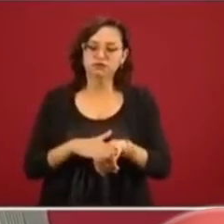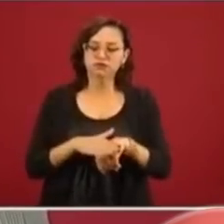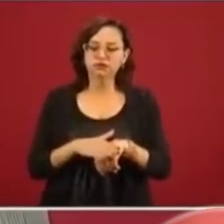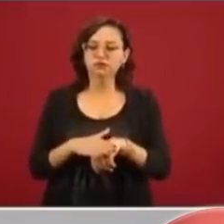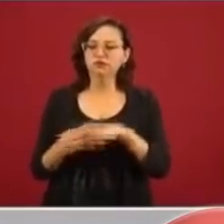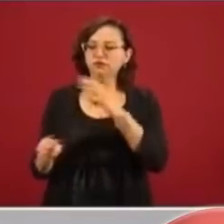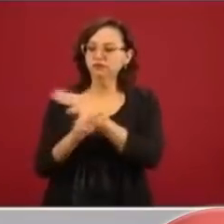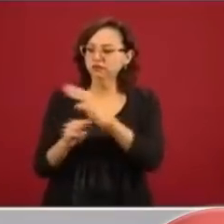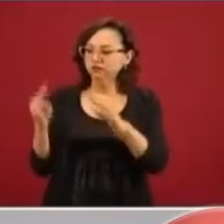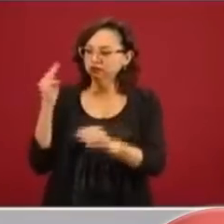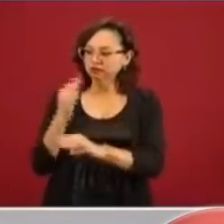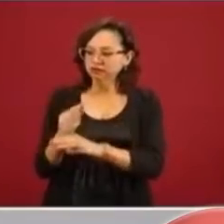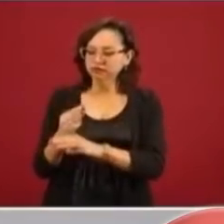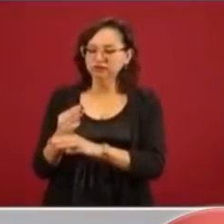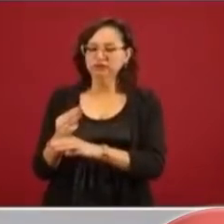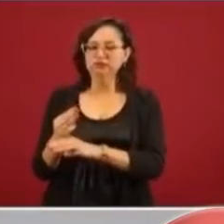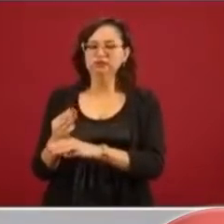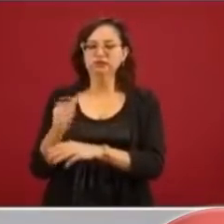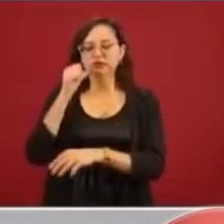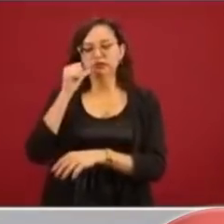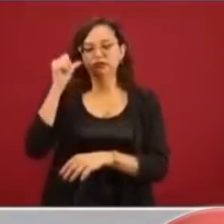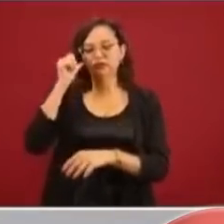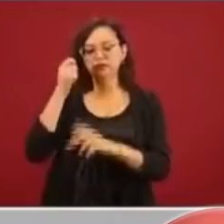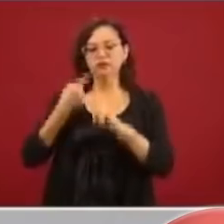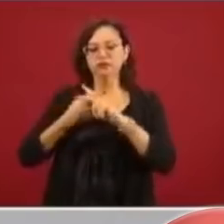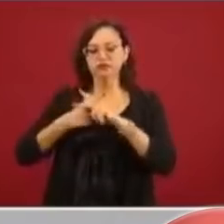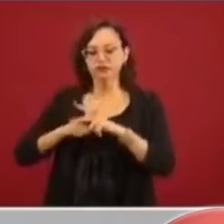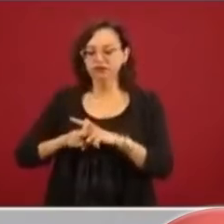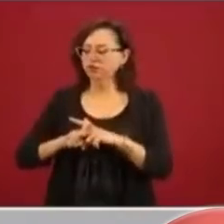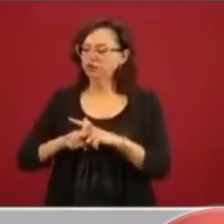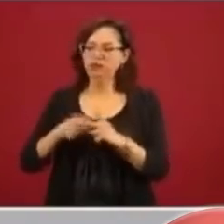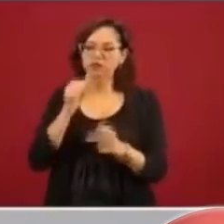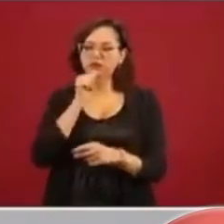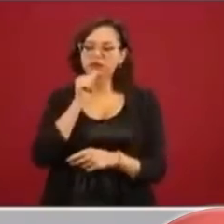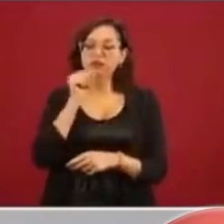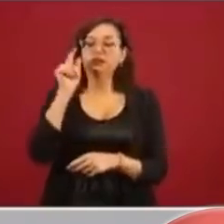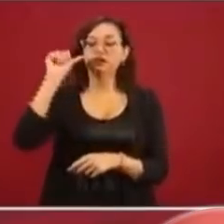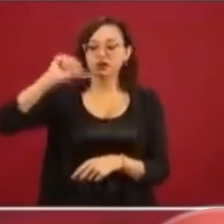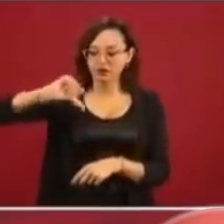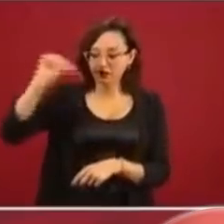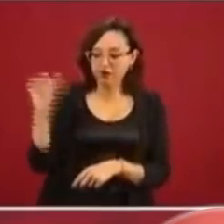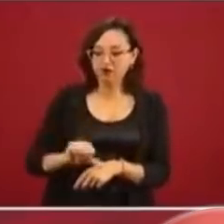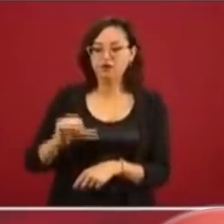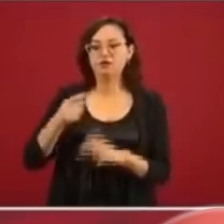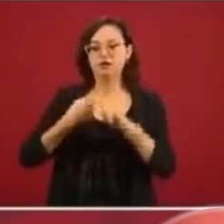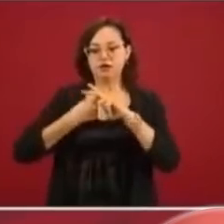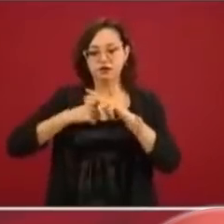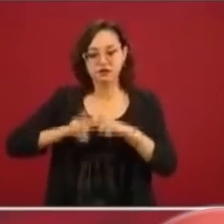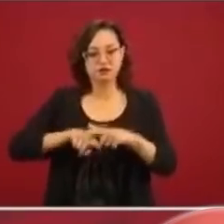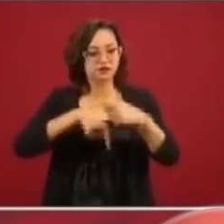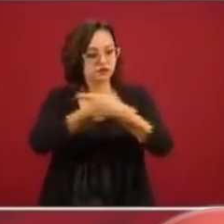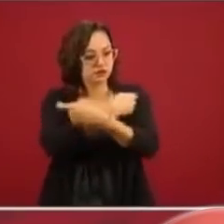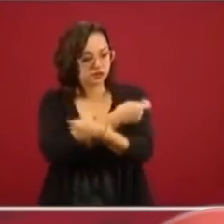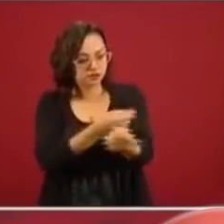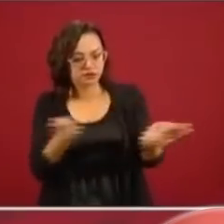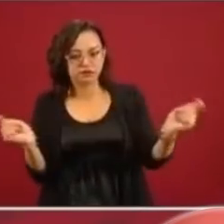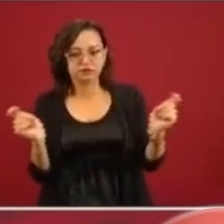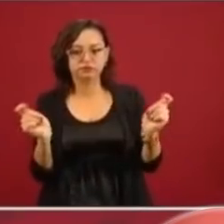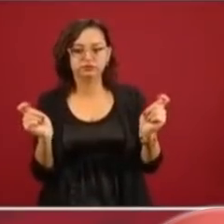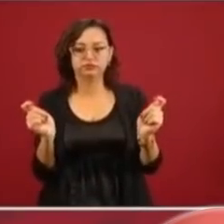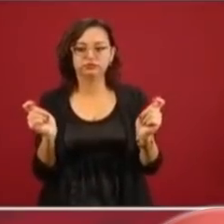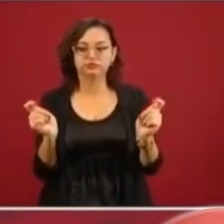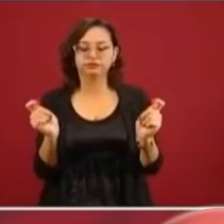distribución, que debió haber empezado ayer, pero está a partir de hoy con un calendario que nuevamente estamos